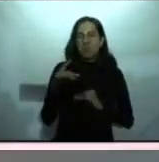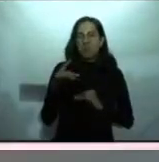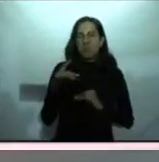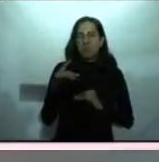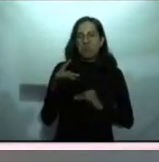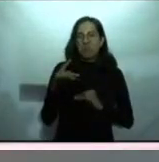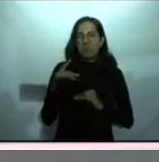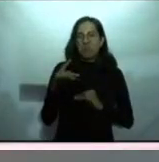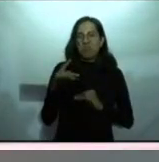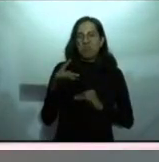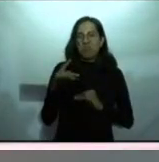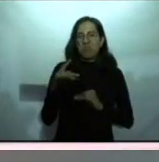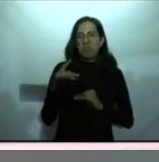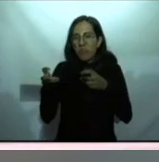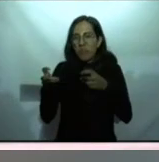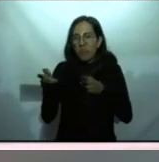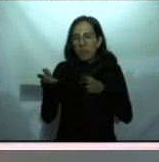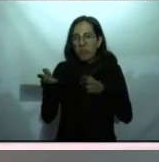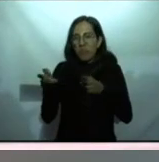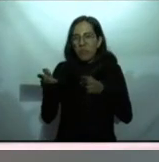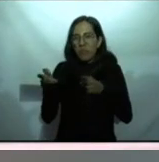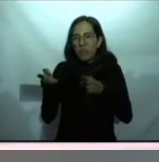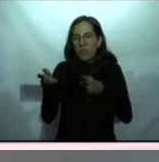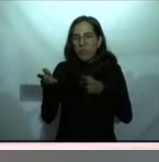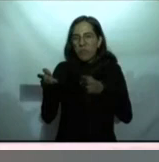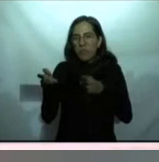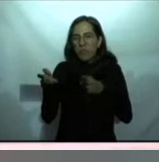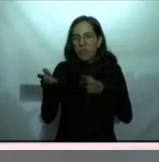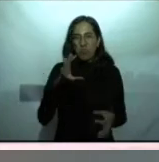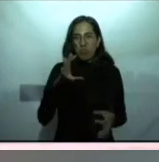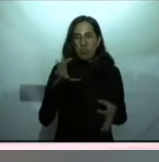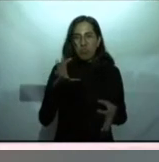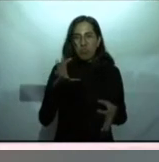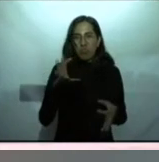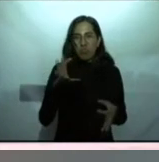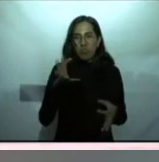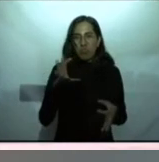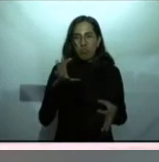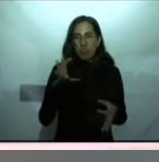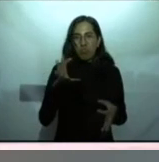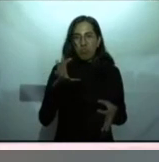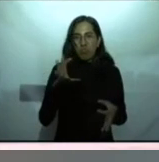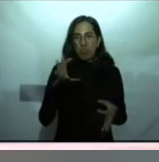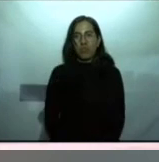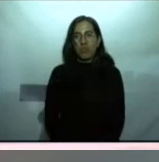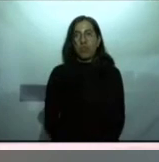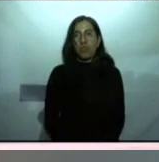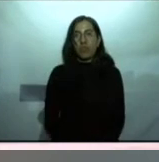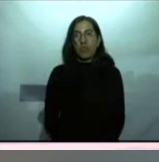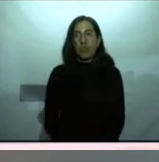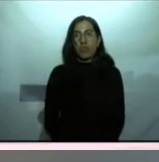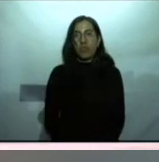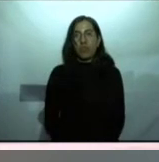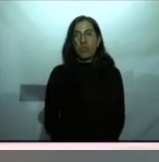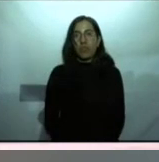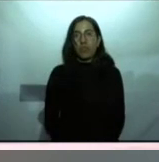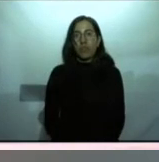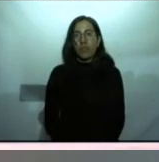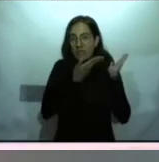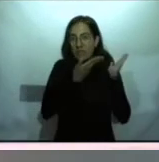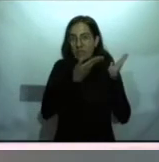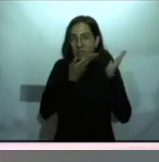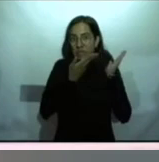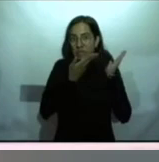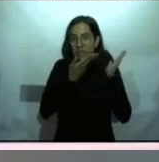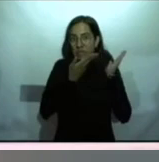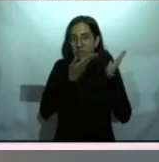baje la impunidad. Estos son los brazos de la política de seguridad. Y cuando lleguemos, el presidente ya va